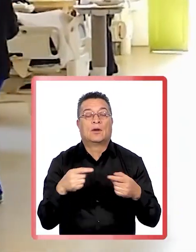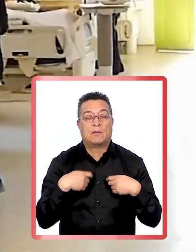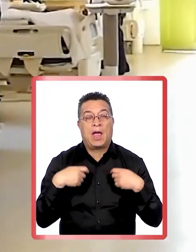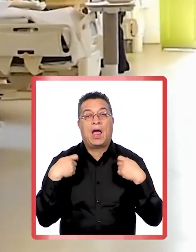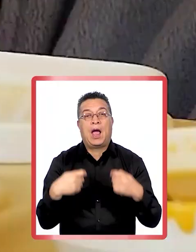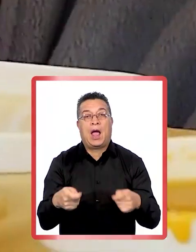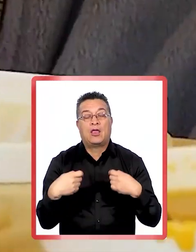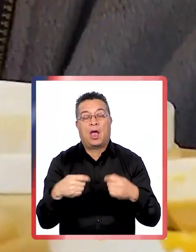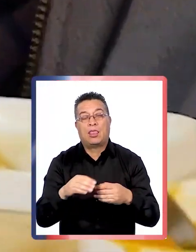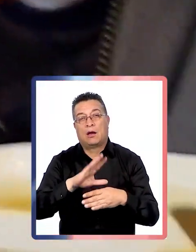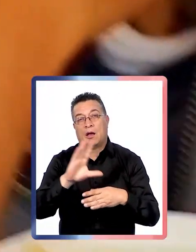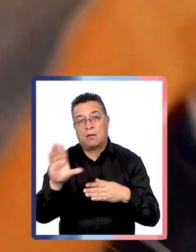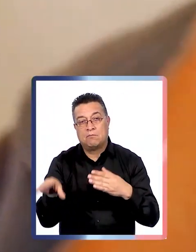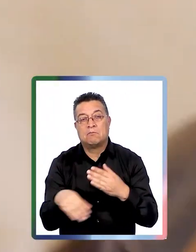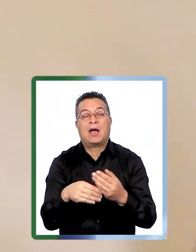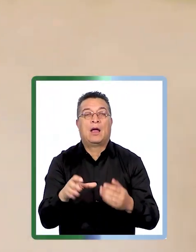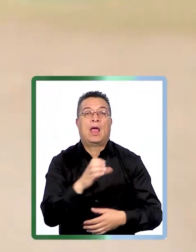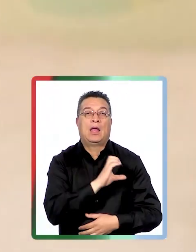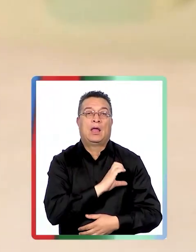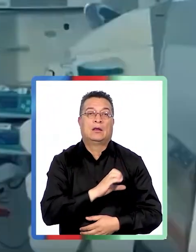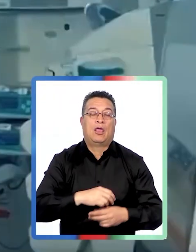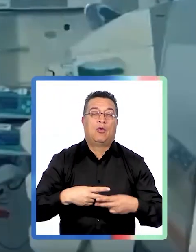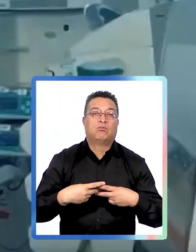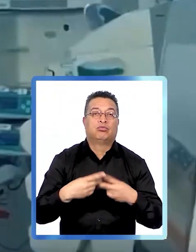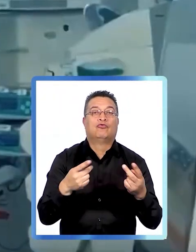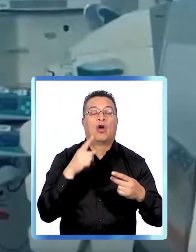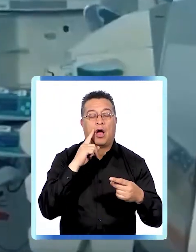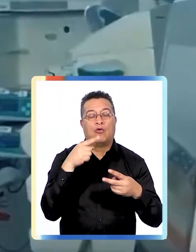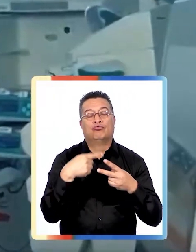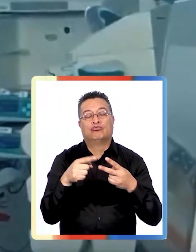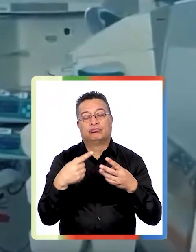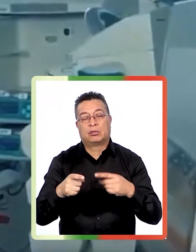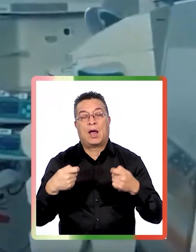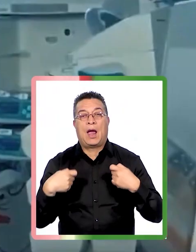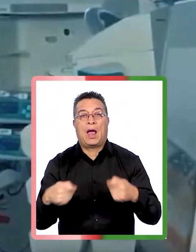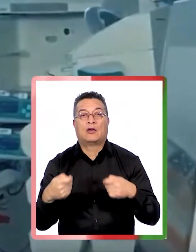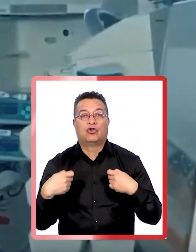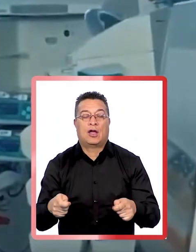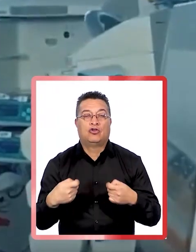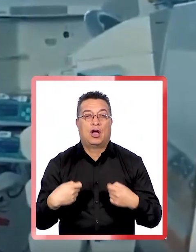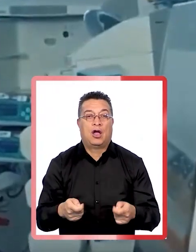ser un gasto adicional al Estado público que ya tiene muchos gastos